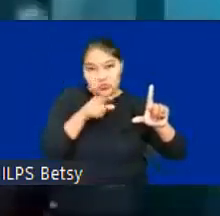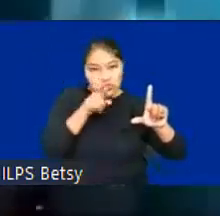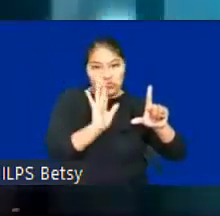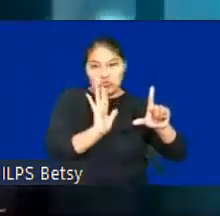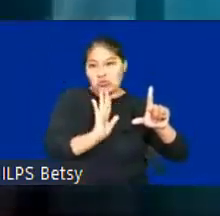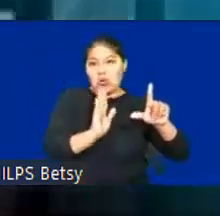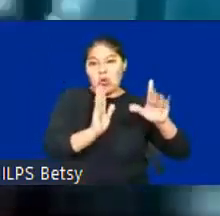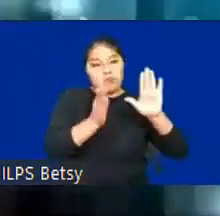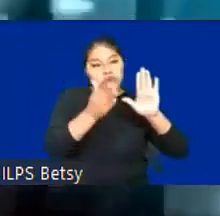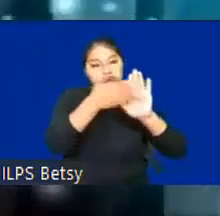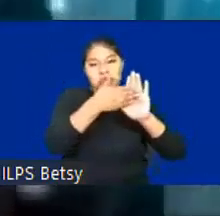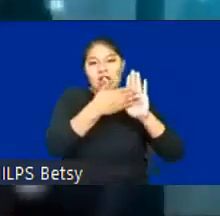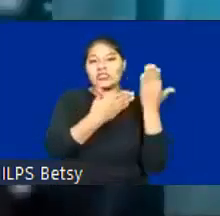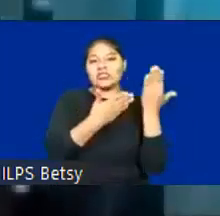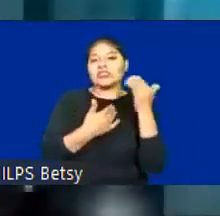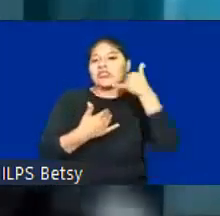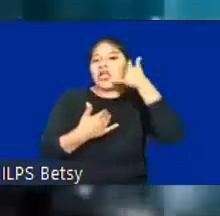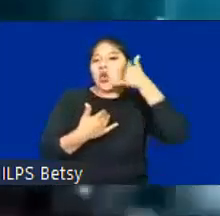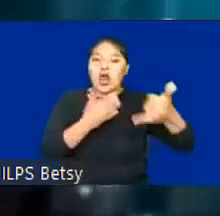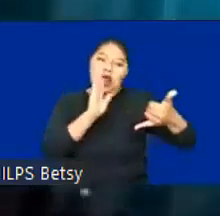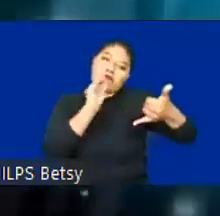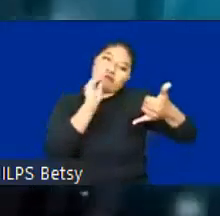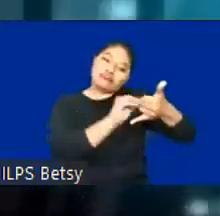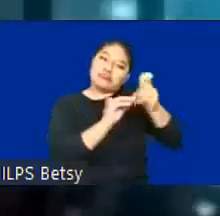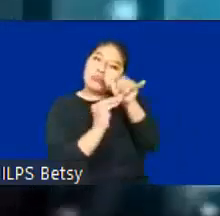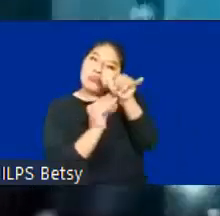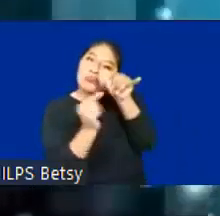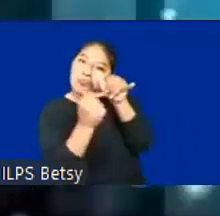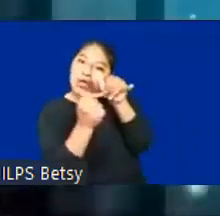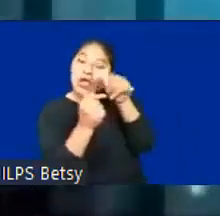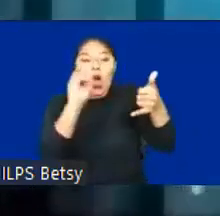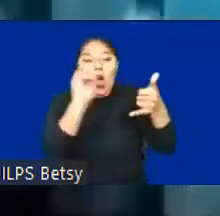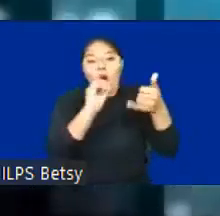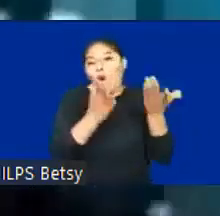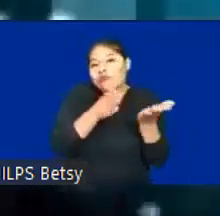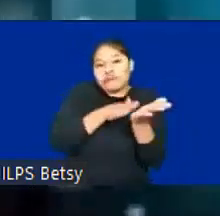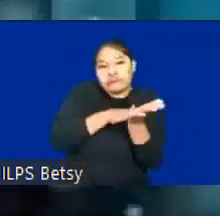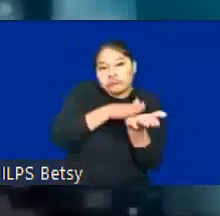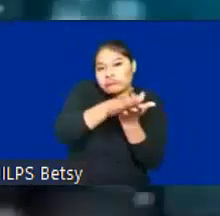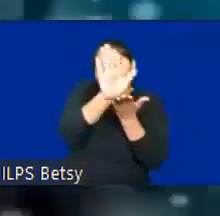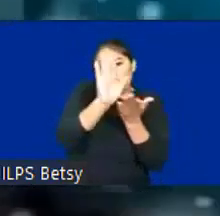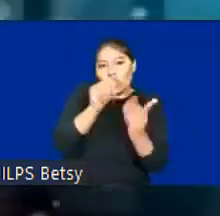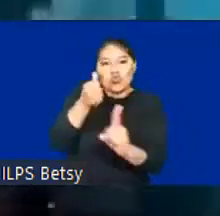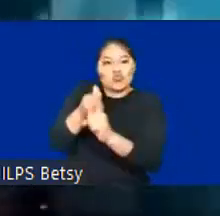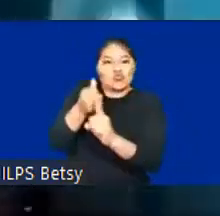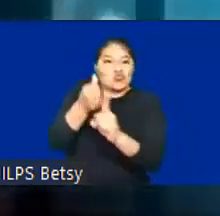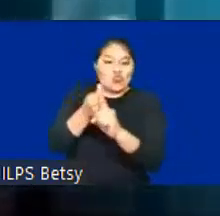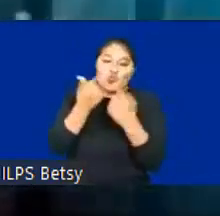o cualquier otro dispositivo que el ciudadano crea conveniente.